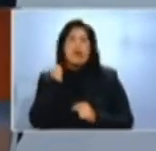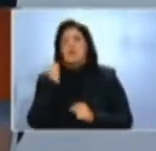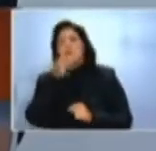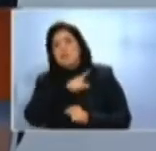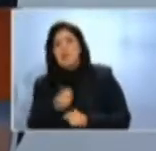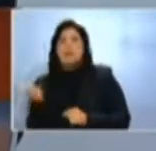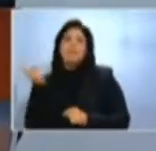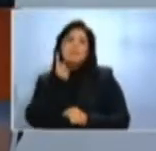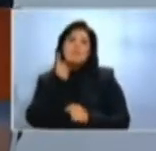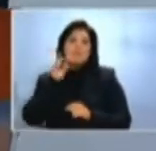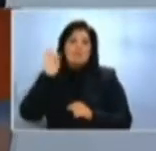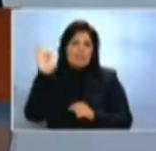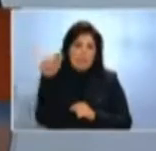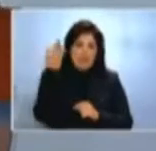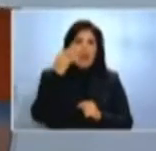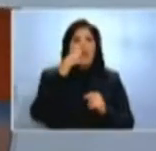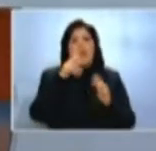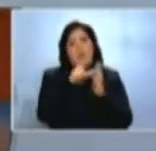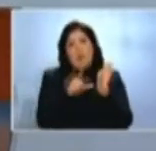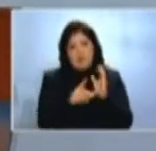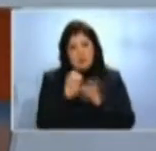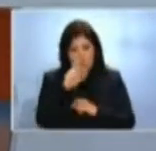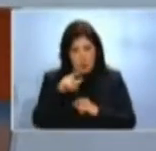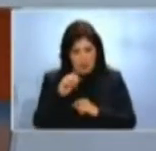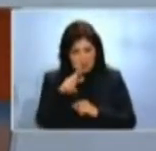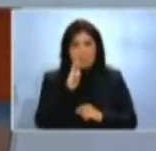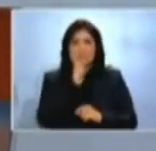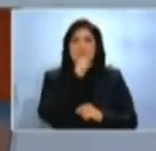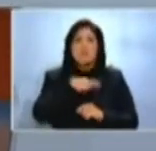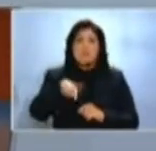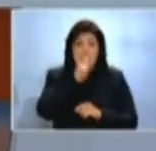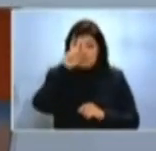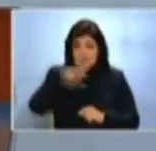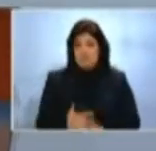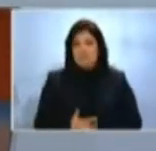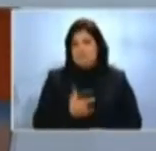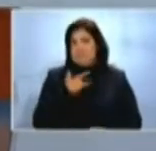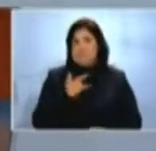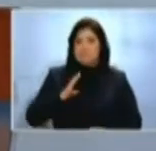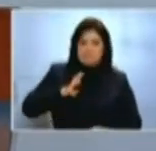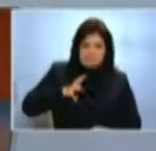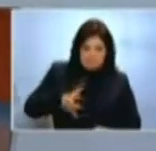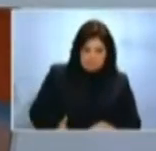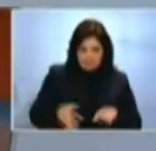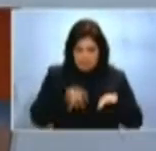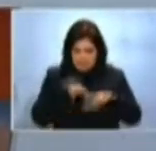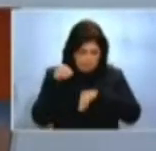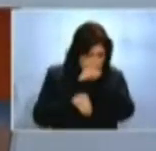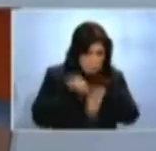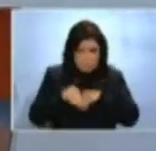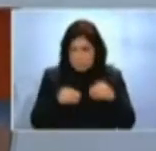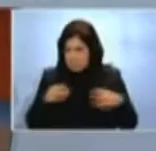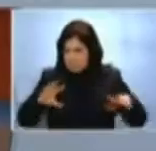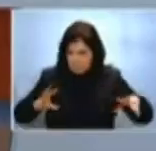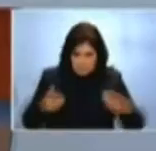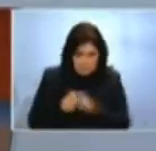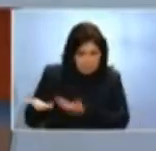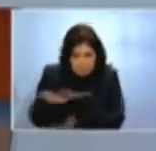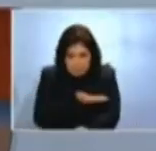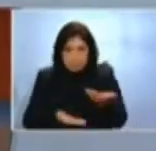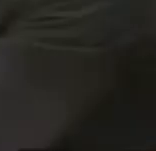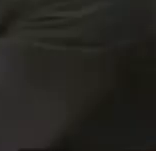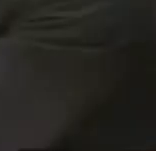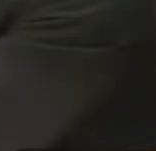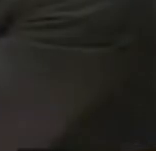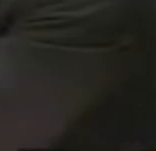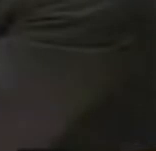3.320 pesos que se suman a un incremento en sus prestaciones por dos mil cuatrocientos ochenta y siete pesos es